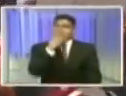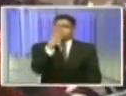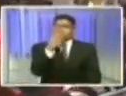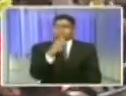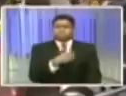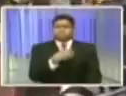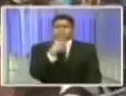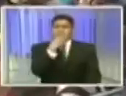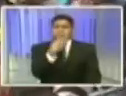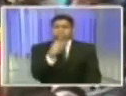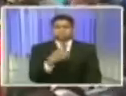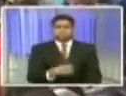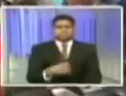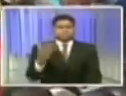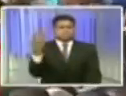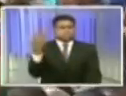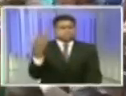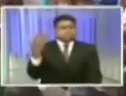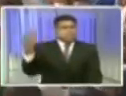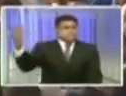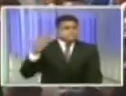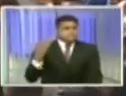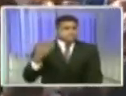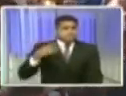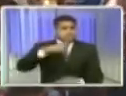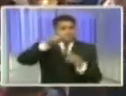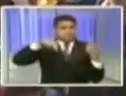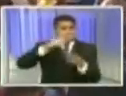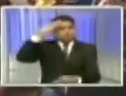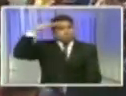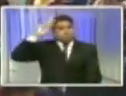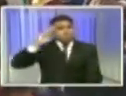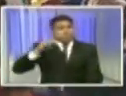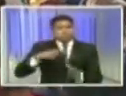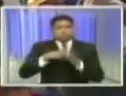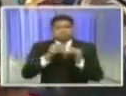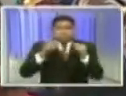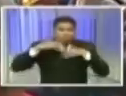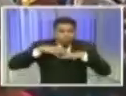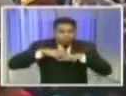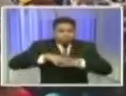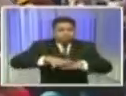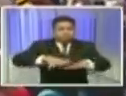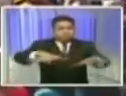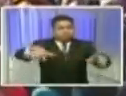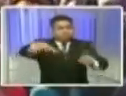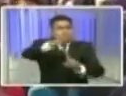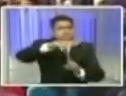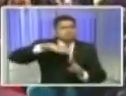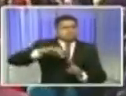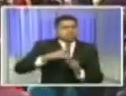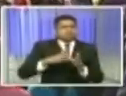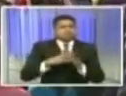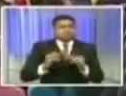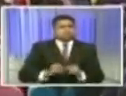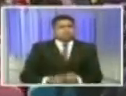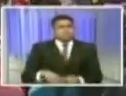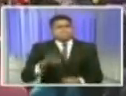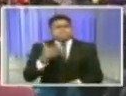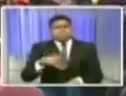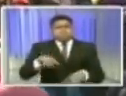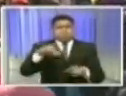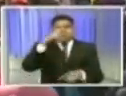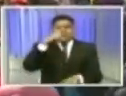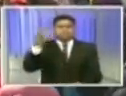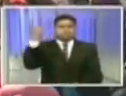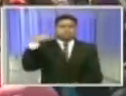que vino desde la Revolución Cubana y recorrió todos los campos, aquellos 60, los 60 del